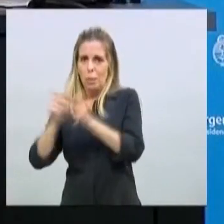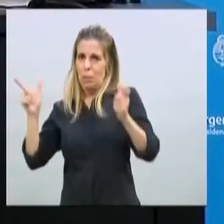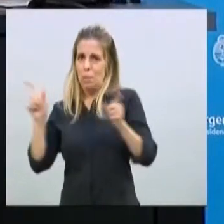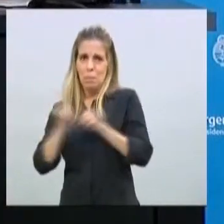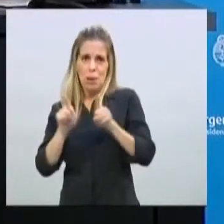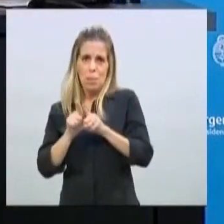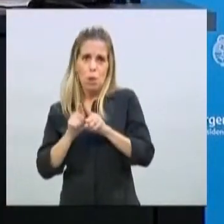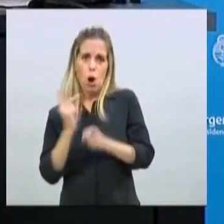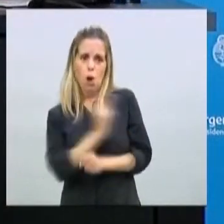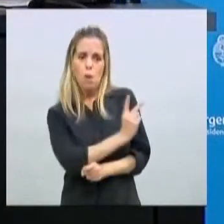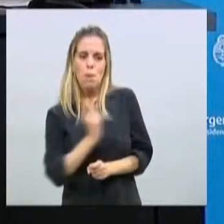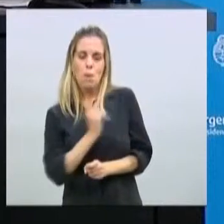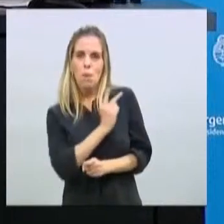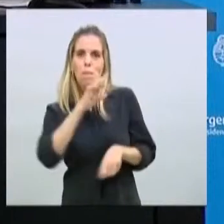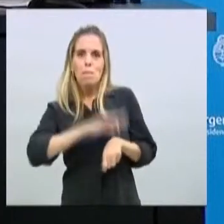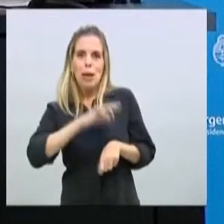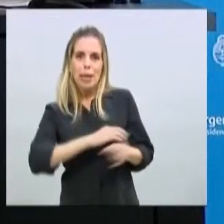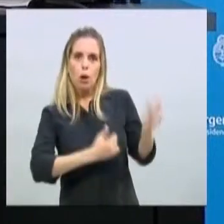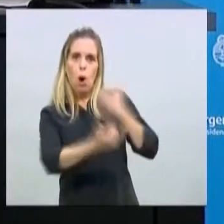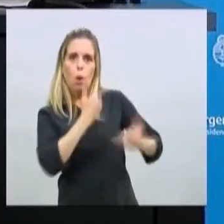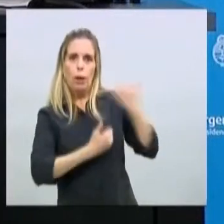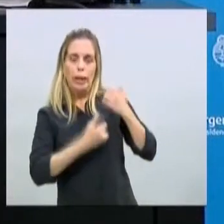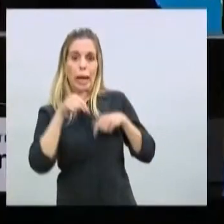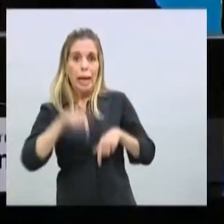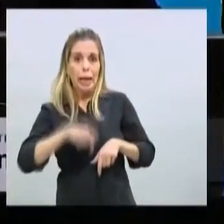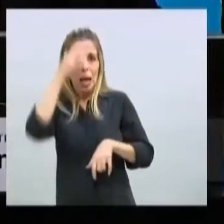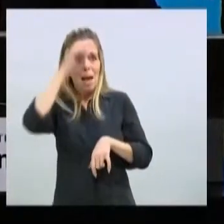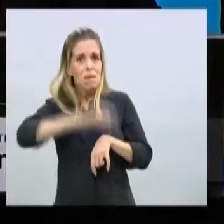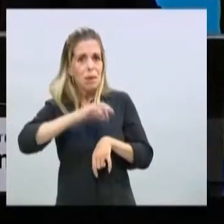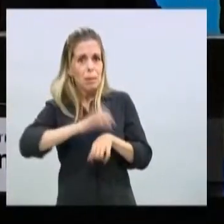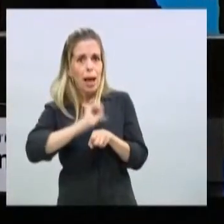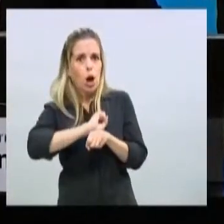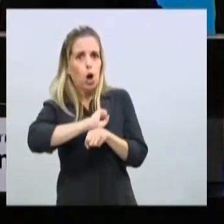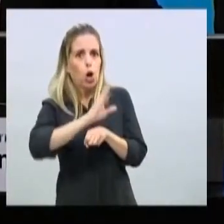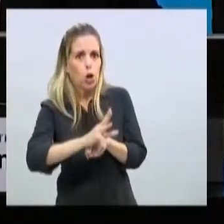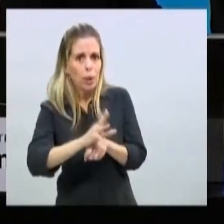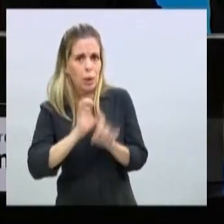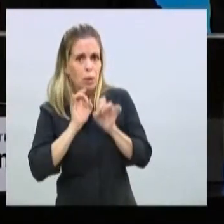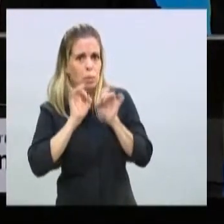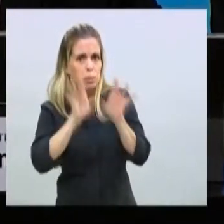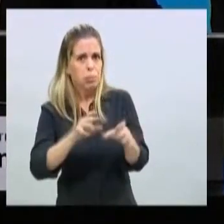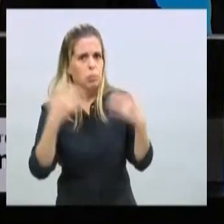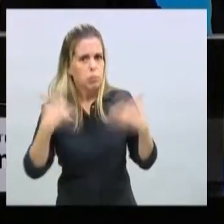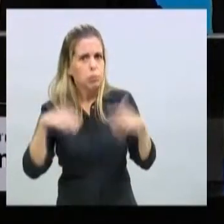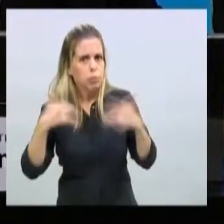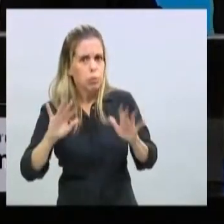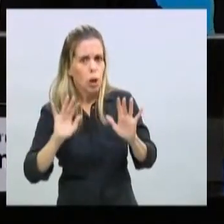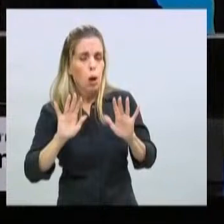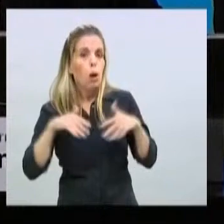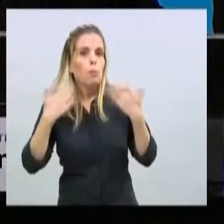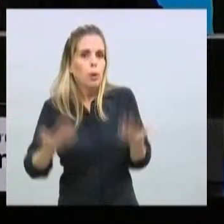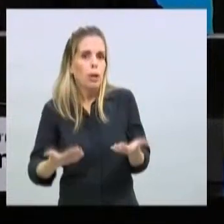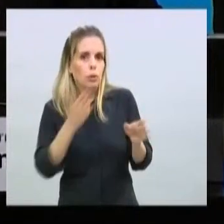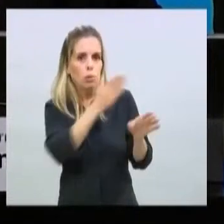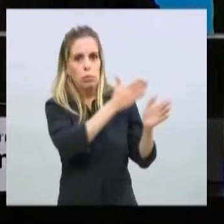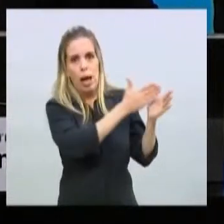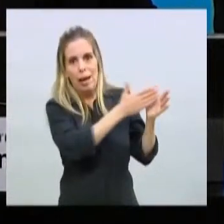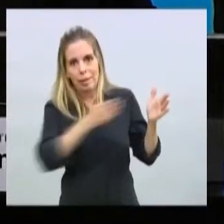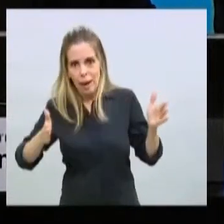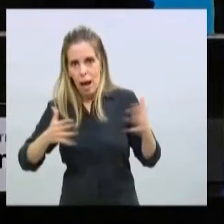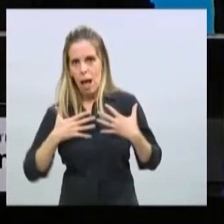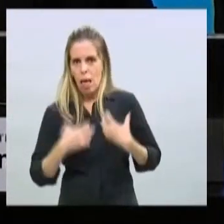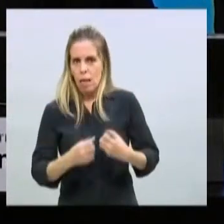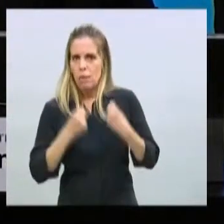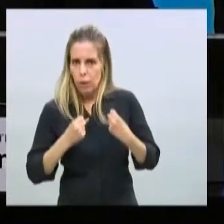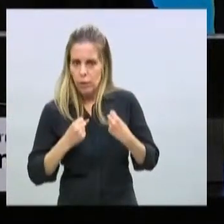una enfermedad muy, muy contagiosa. Por eso, todo el esfuerzo que venimos haciendo no lo vamos a tirar por la borda, y el esfuerzo